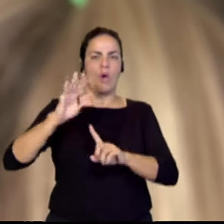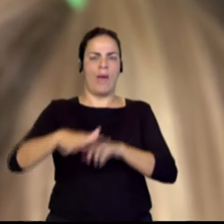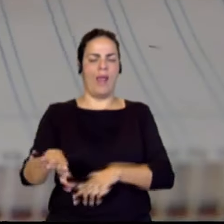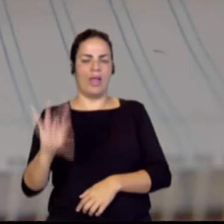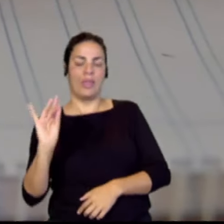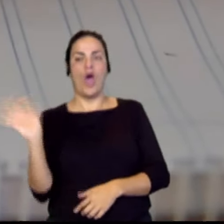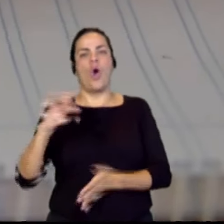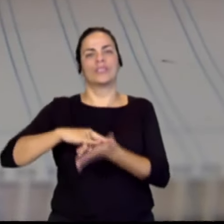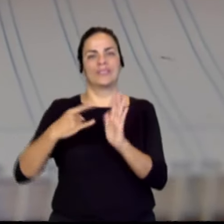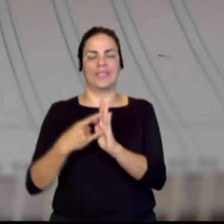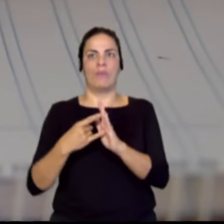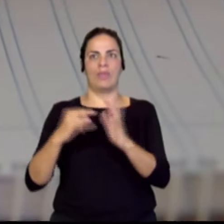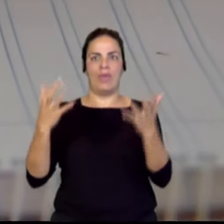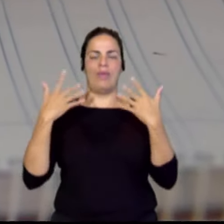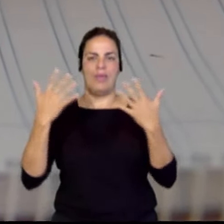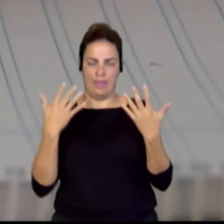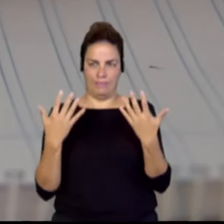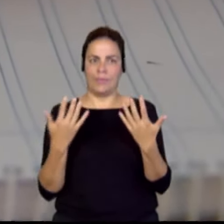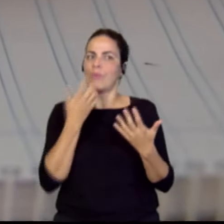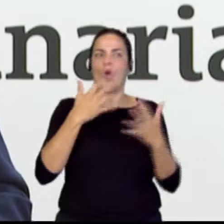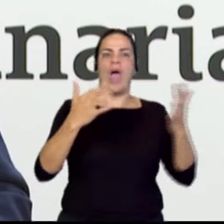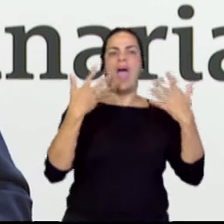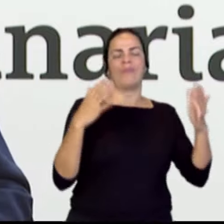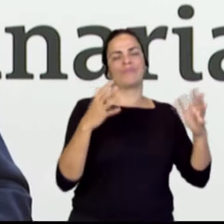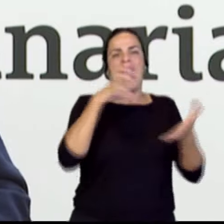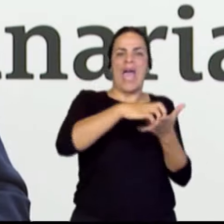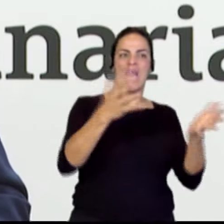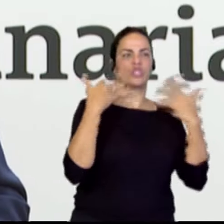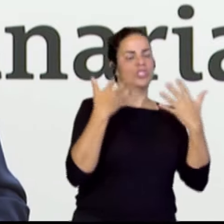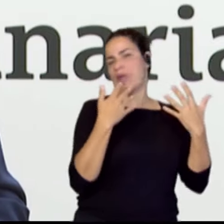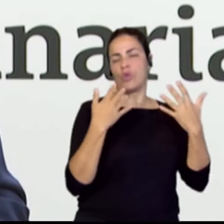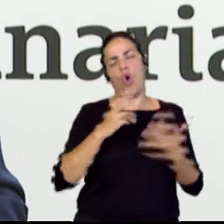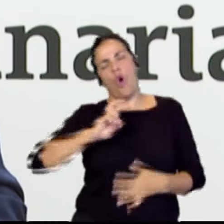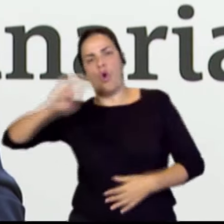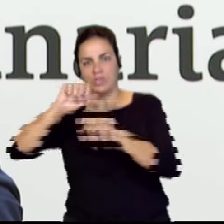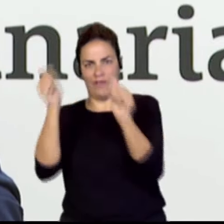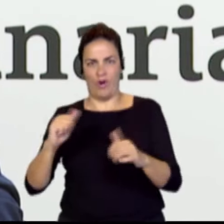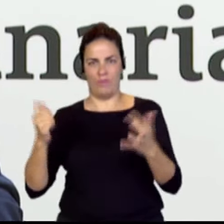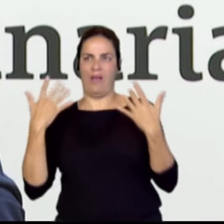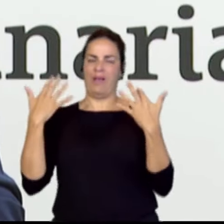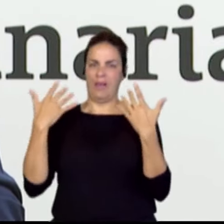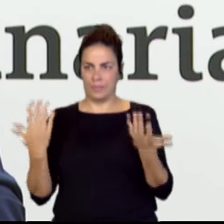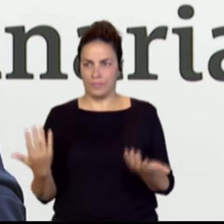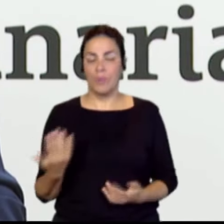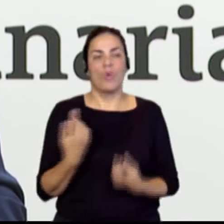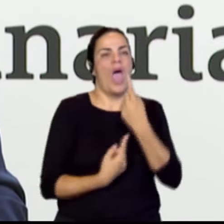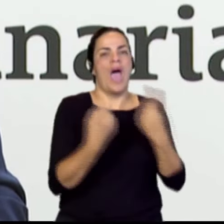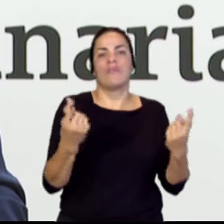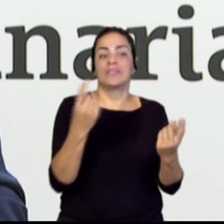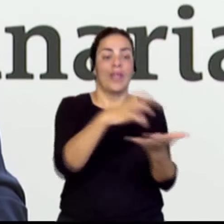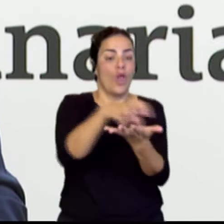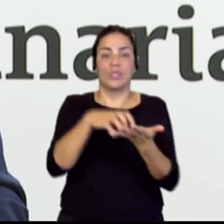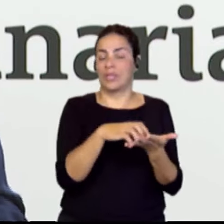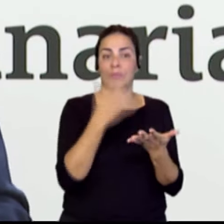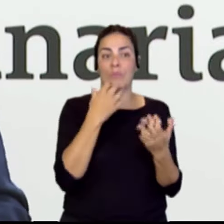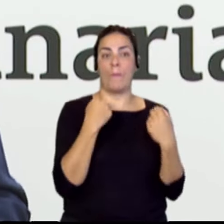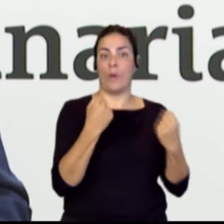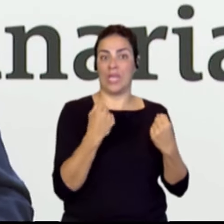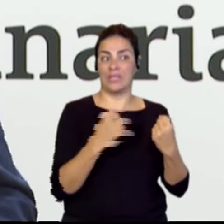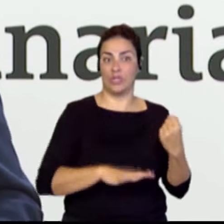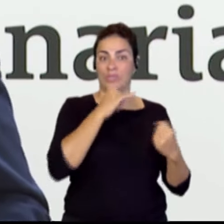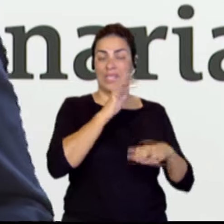alternativos al aire acondicionado a veces los centros no tienen la potencia necesaria para la instalación del aire acondicionado con lo